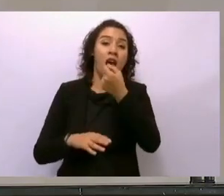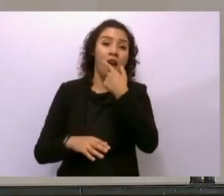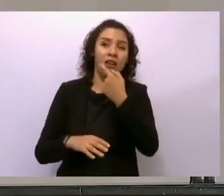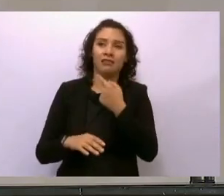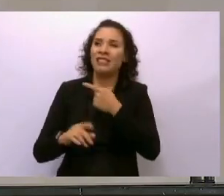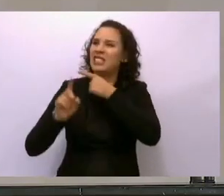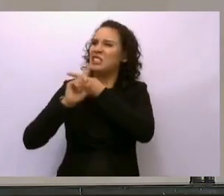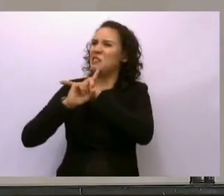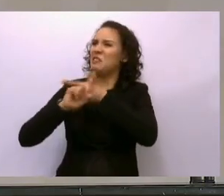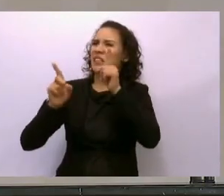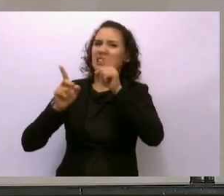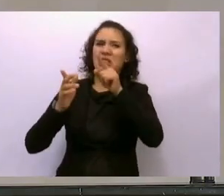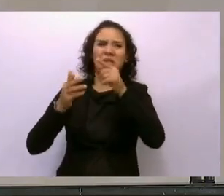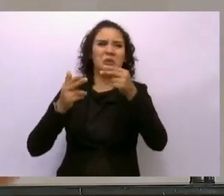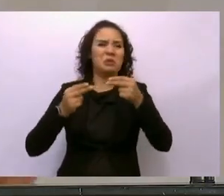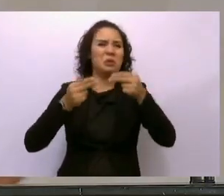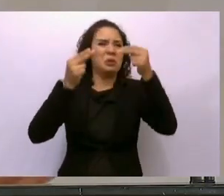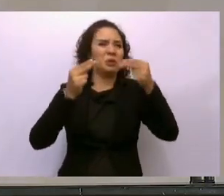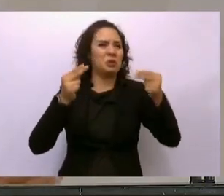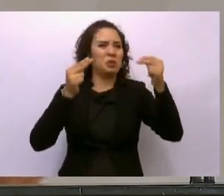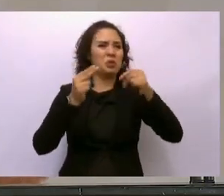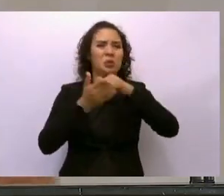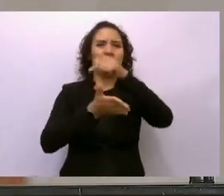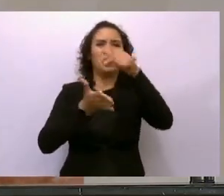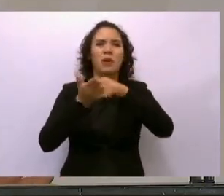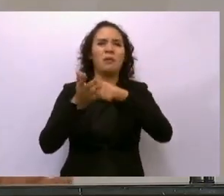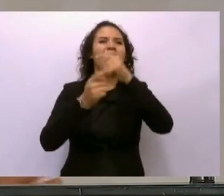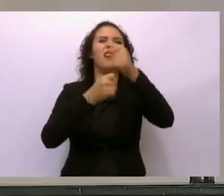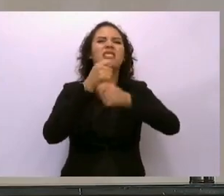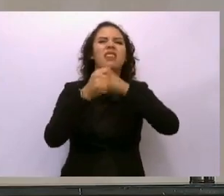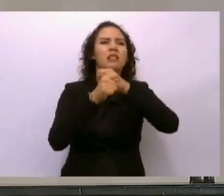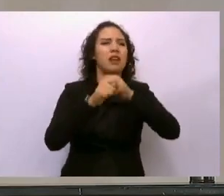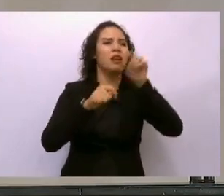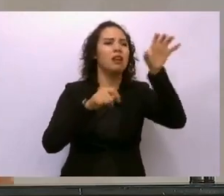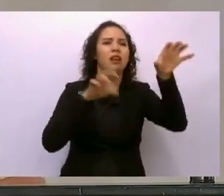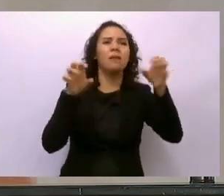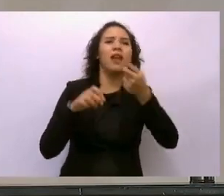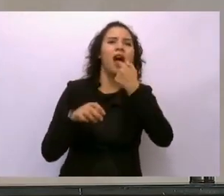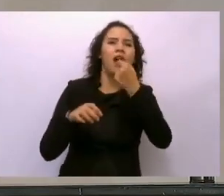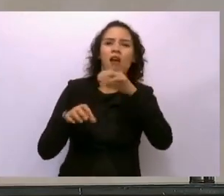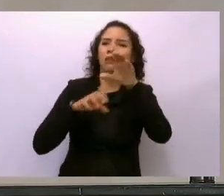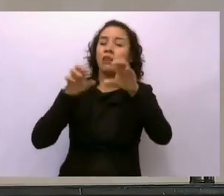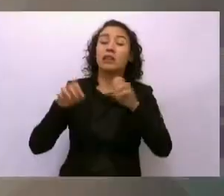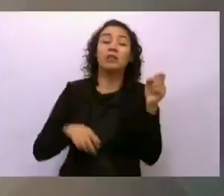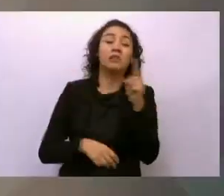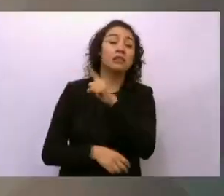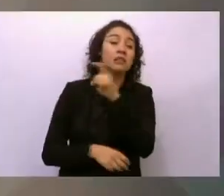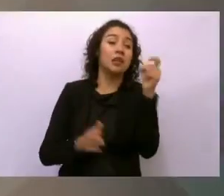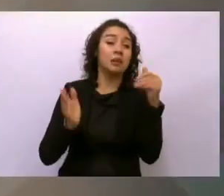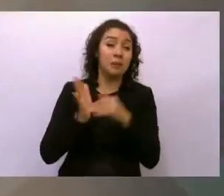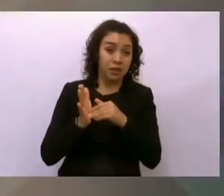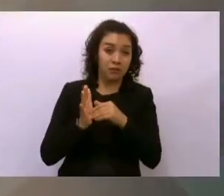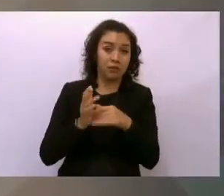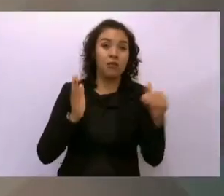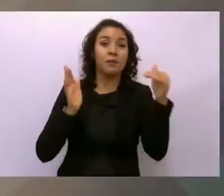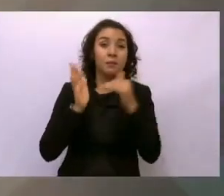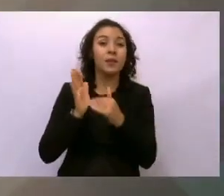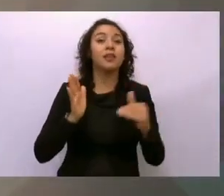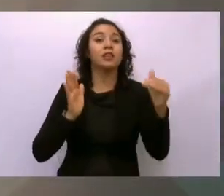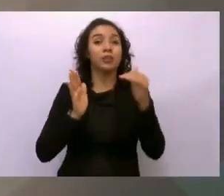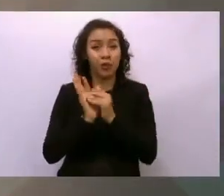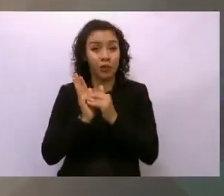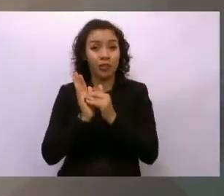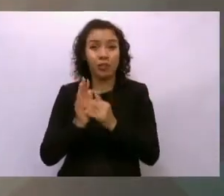laboratorios, sino 10 distribuidoras, 100,000 millones. Tenían